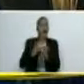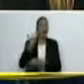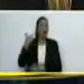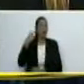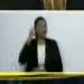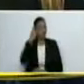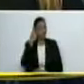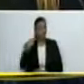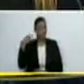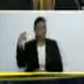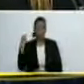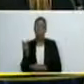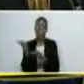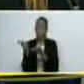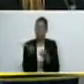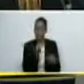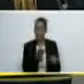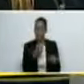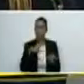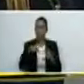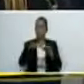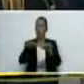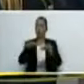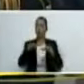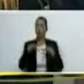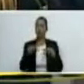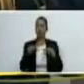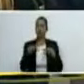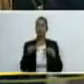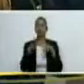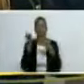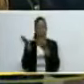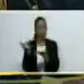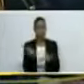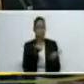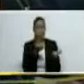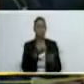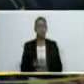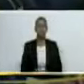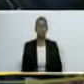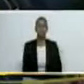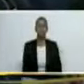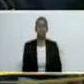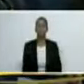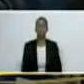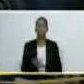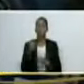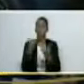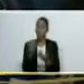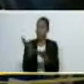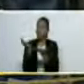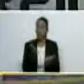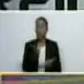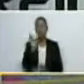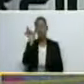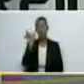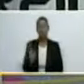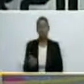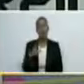Consejo Nacional Electoral. Le damos la bienvenida al ciudadano Nicolás Maduro